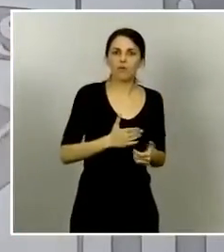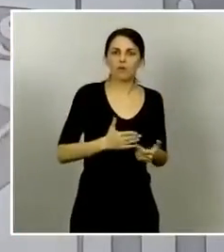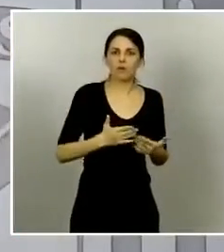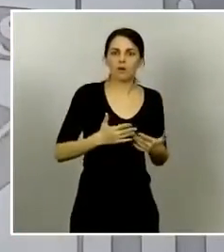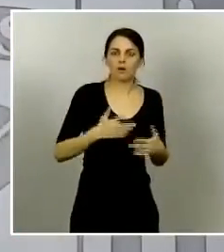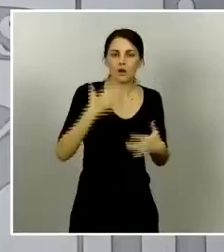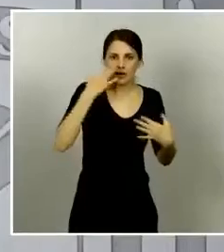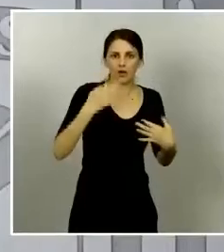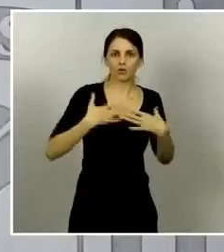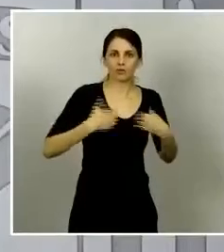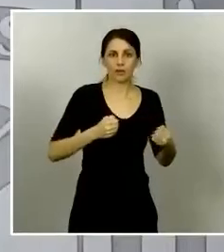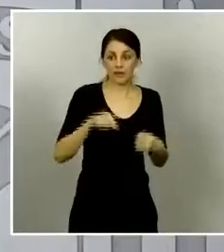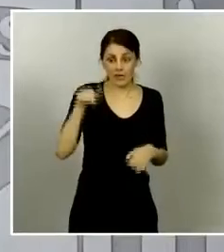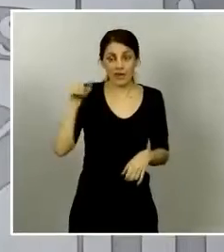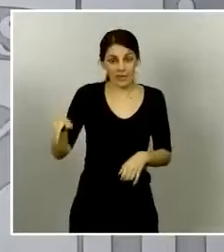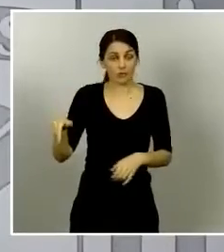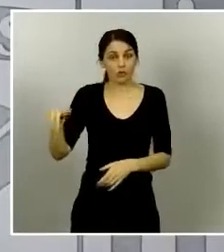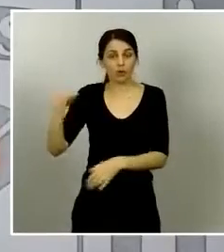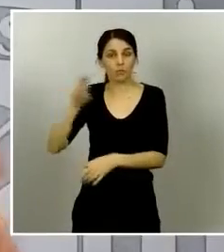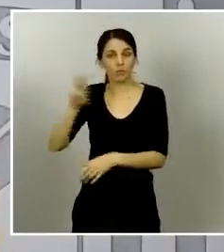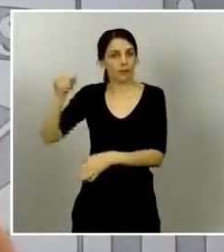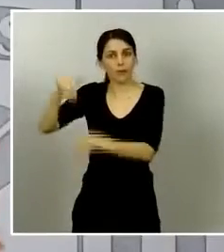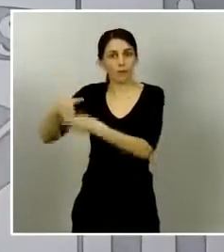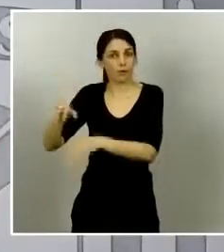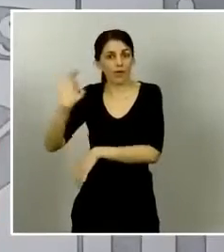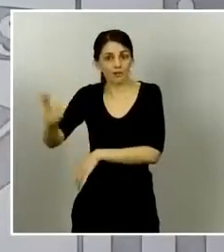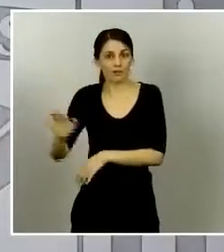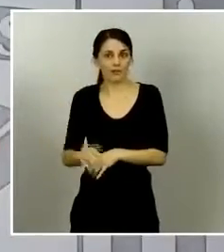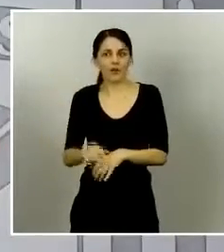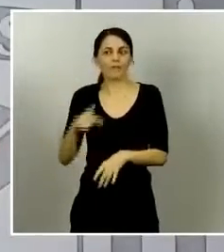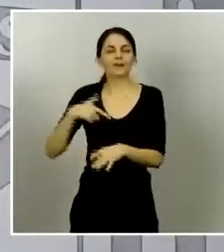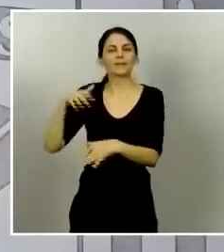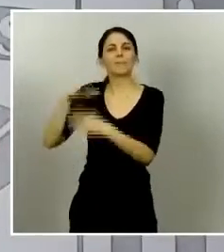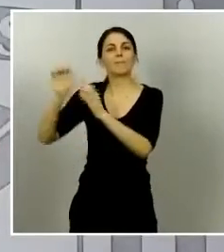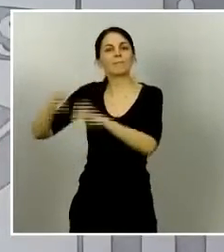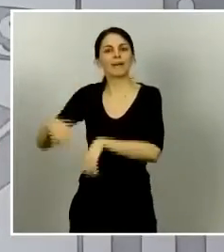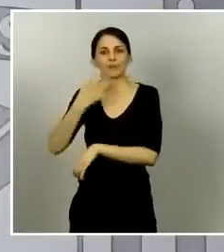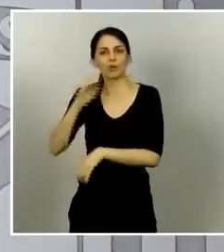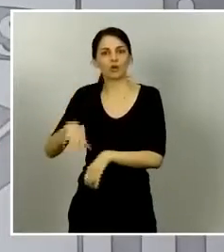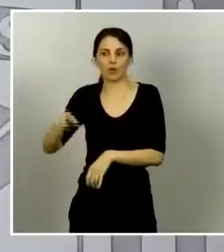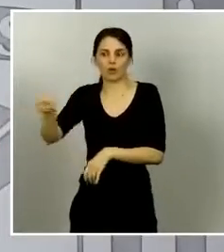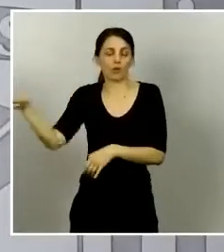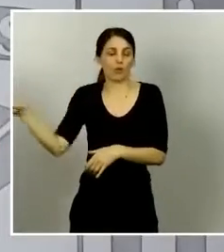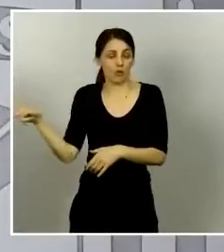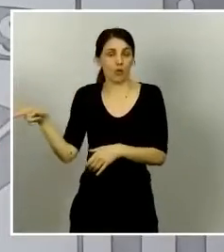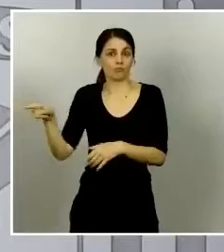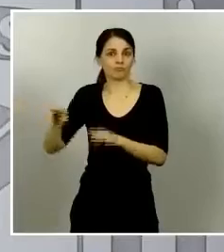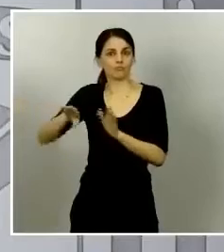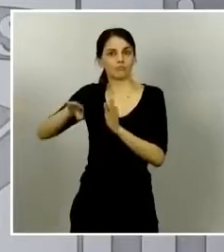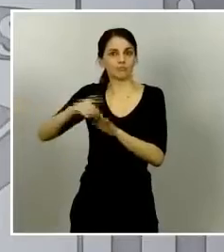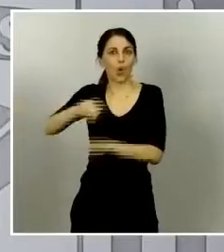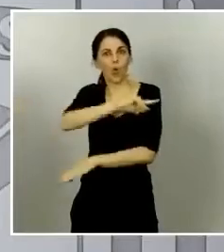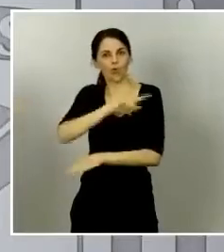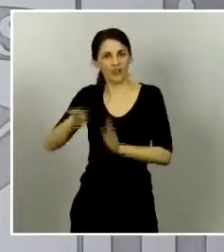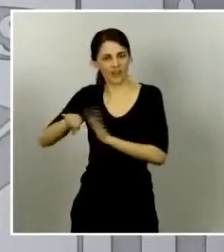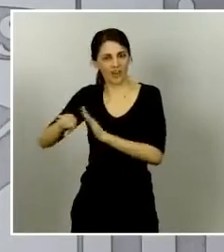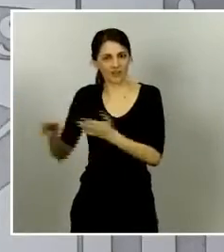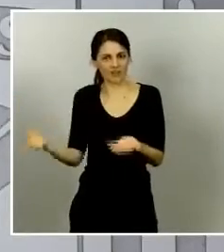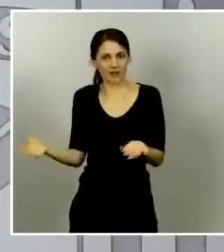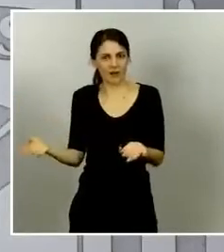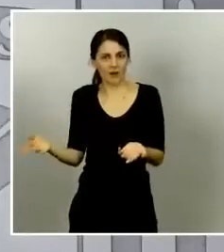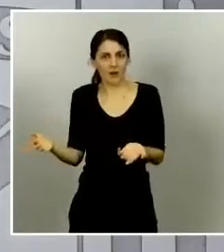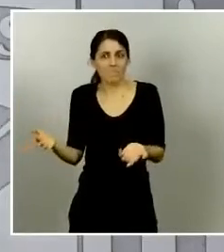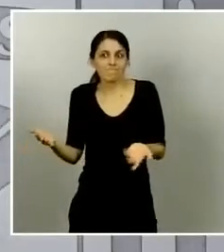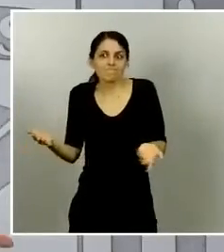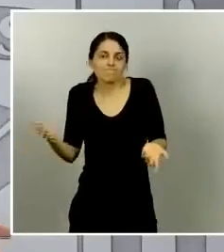interprovincial. Esto es lo que votó el Partido Popular y lo vota con la ultraderecha de nuestro país, porque están más preocupados